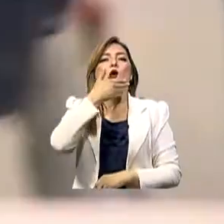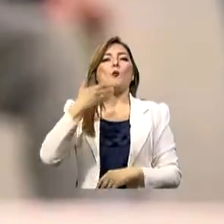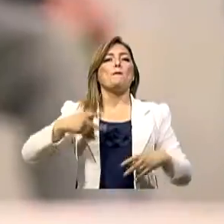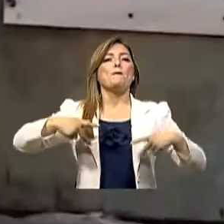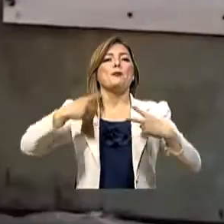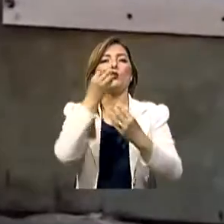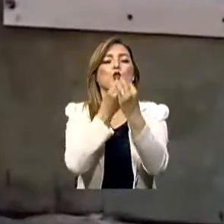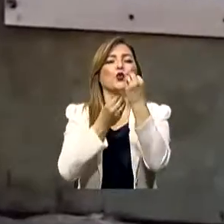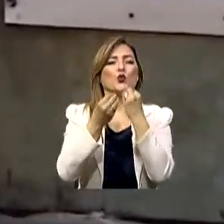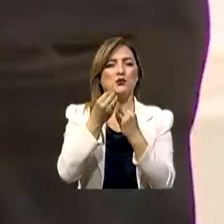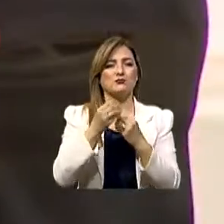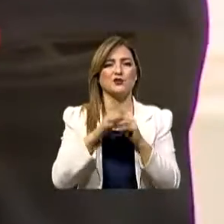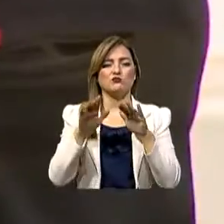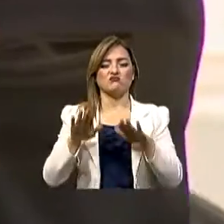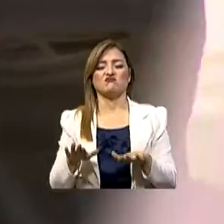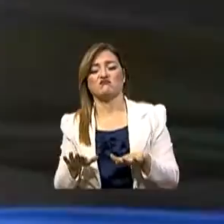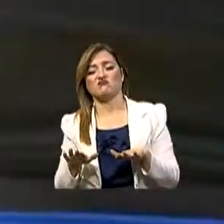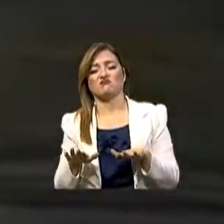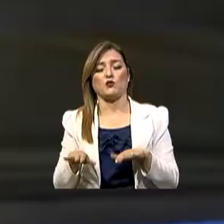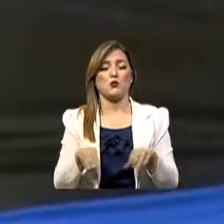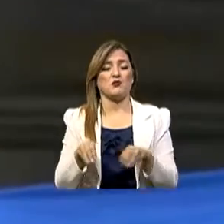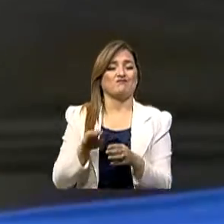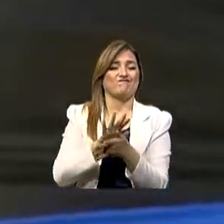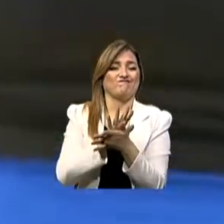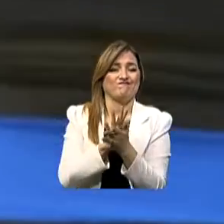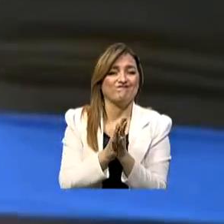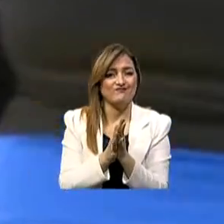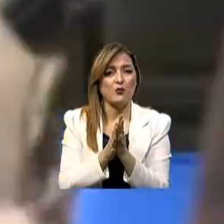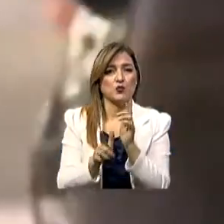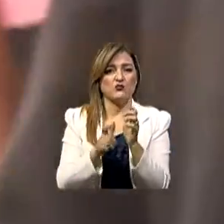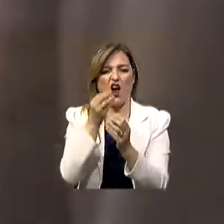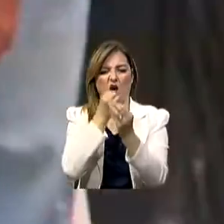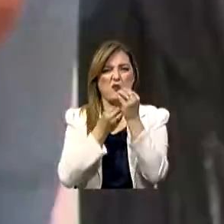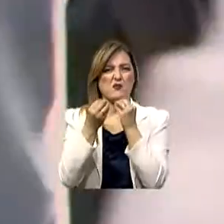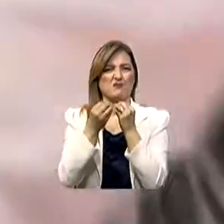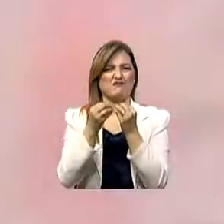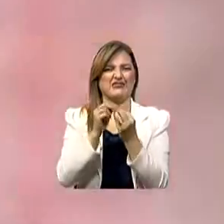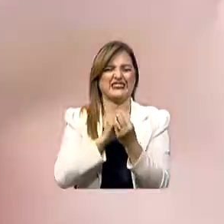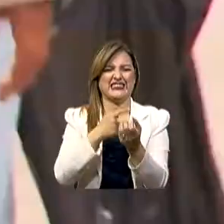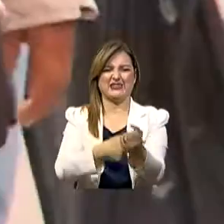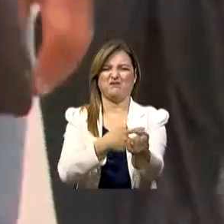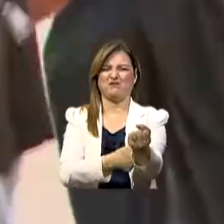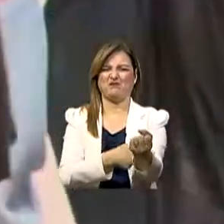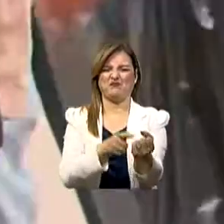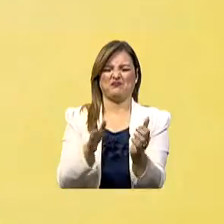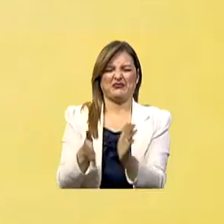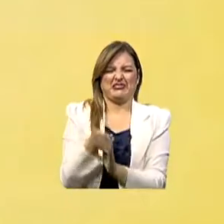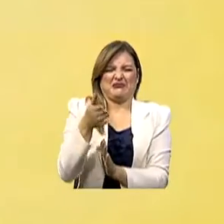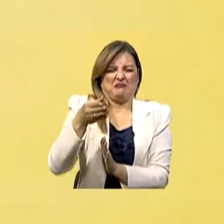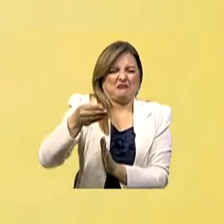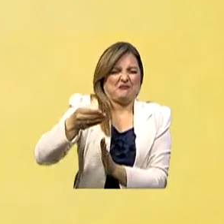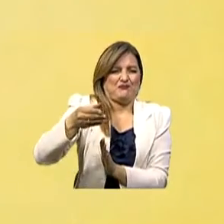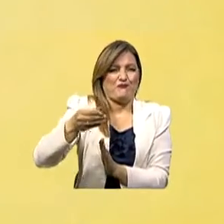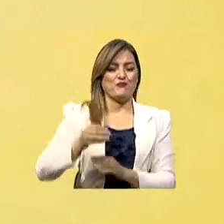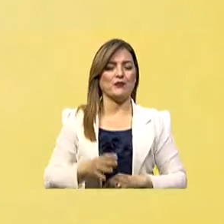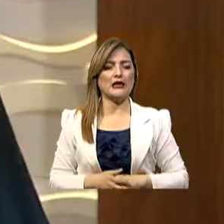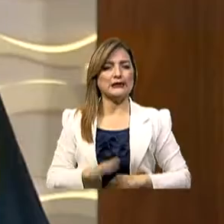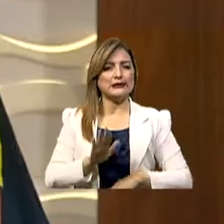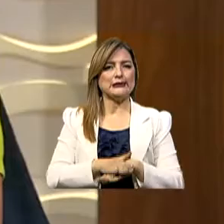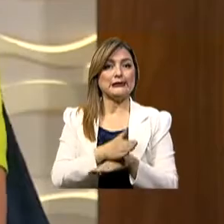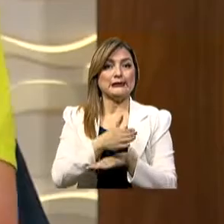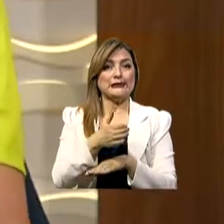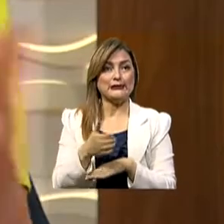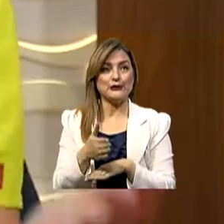alimenticios agravados por la pandemia son factores que podrían estar asociados para que una persona descuide su salud